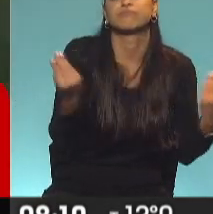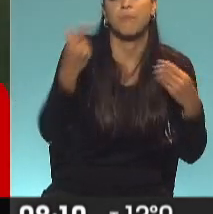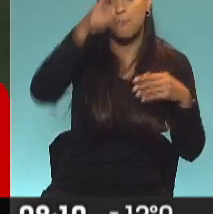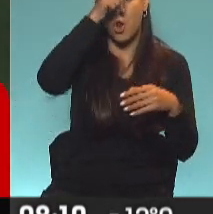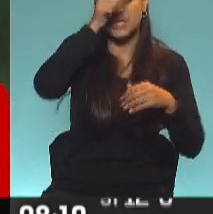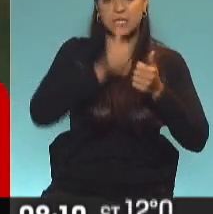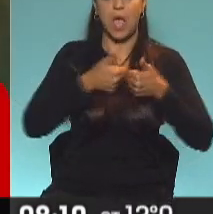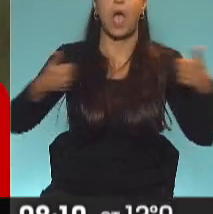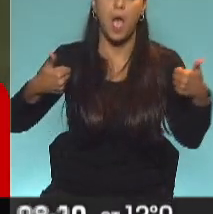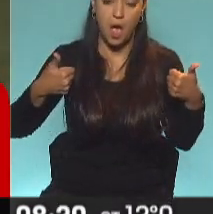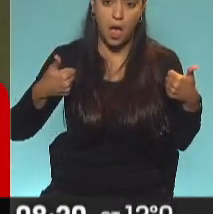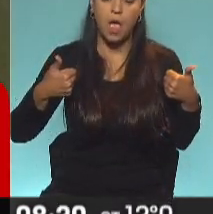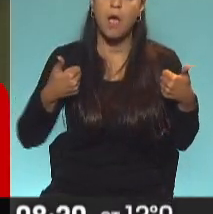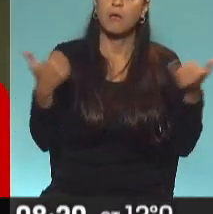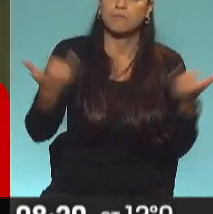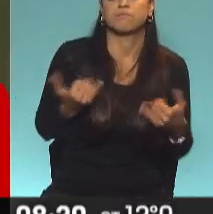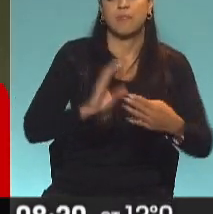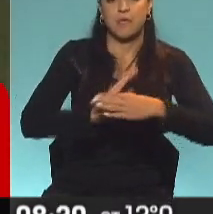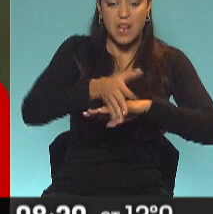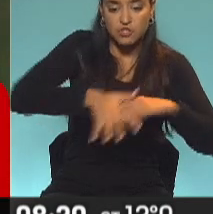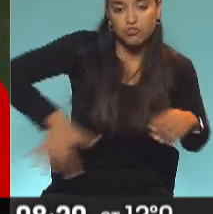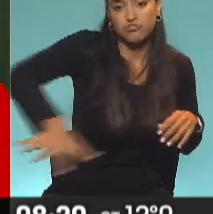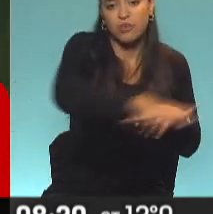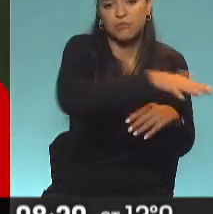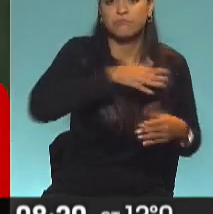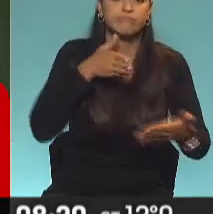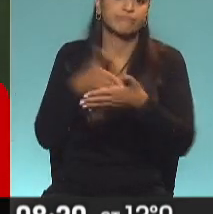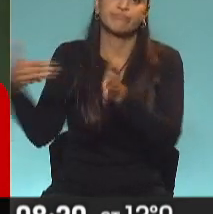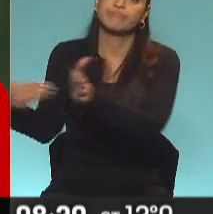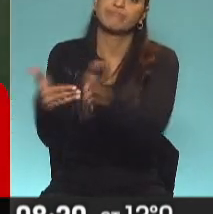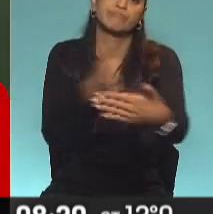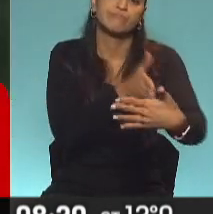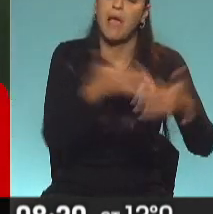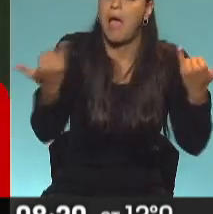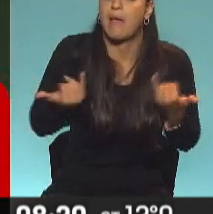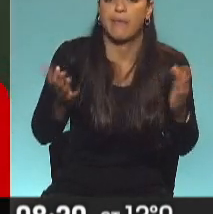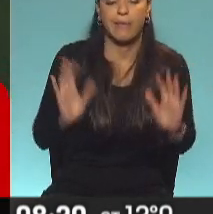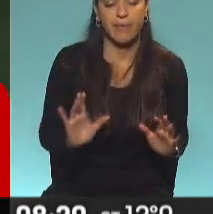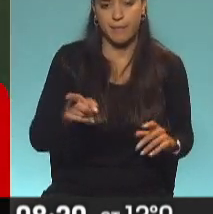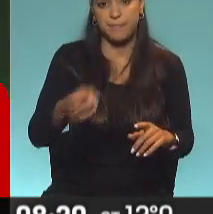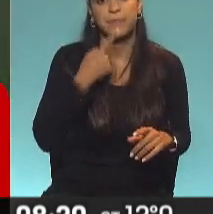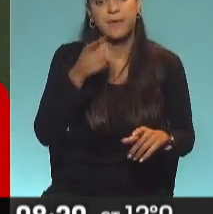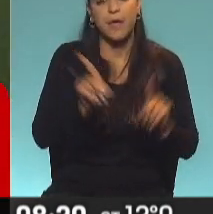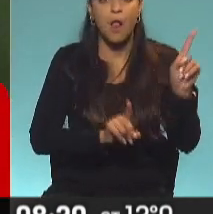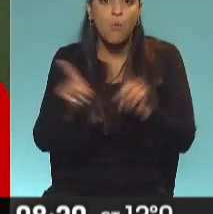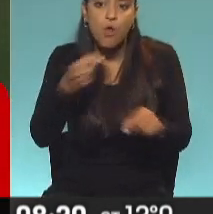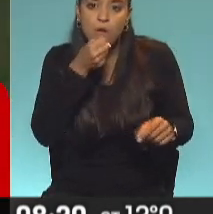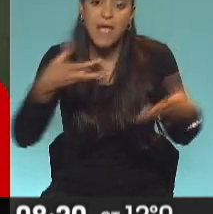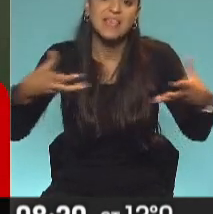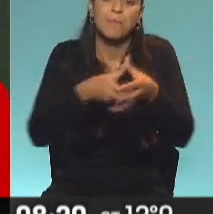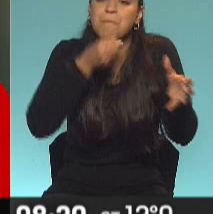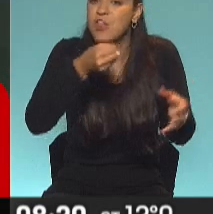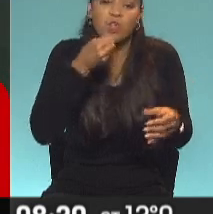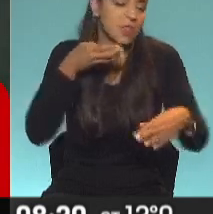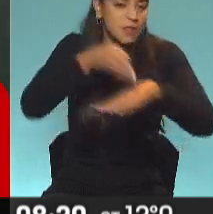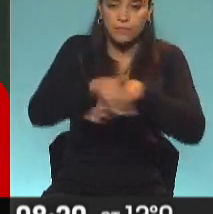decir, que el ingreso a este sector ha quedado muy restringido y fundamentalmente para los equipos periodísticos, los que